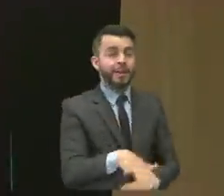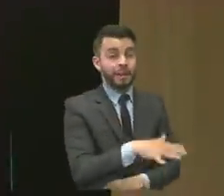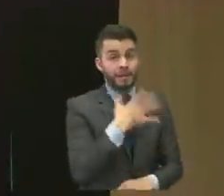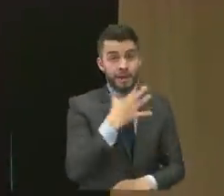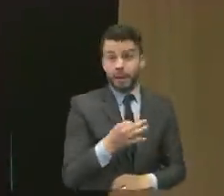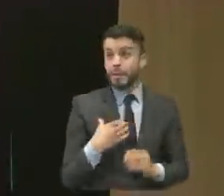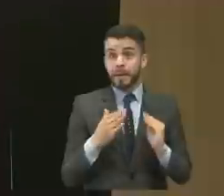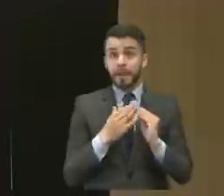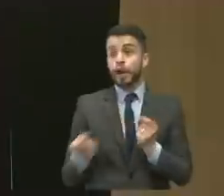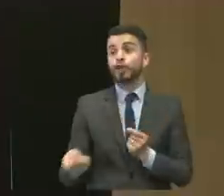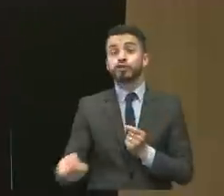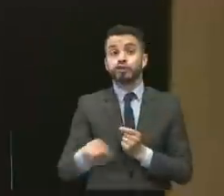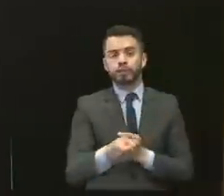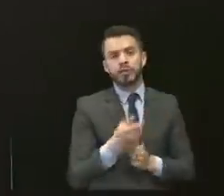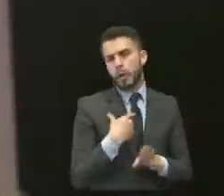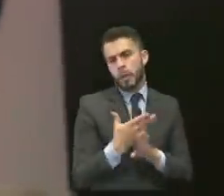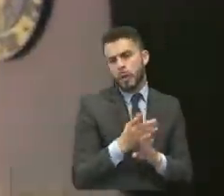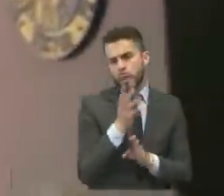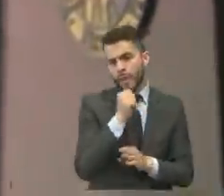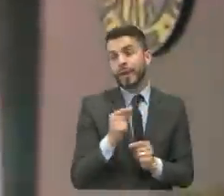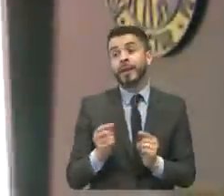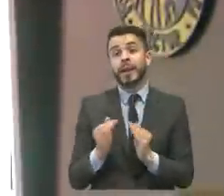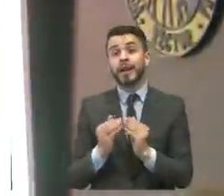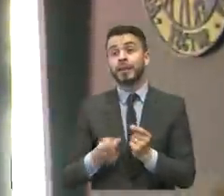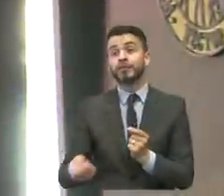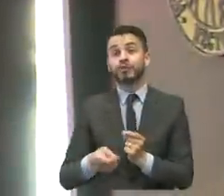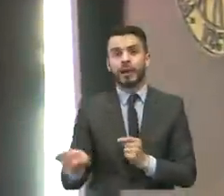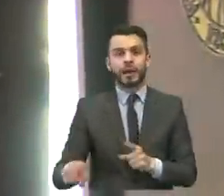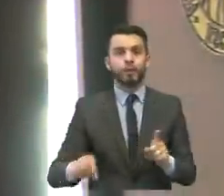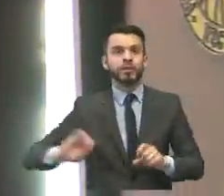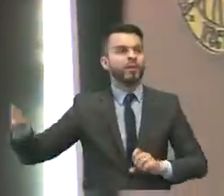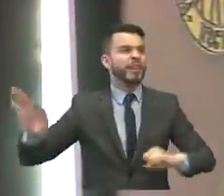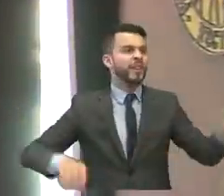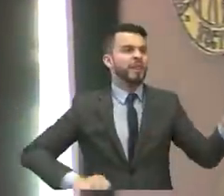tengo problema, pero mis vecinos ya se han mudado algunos.